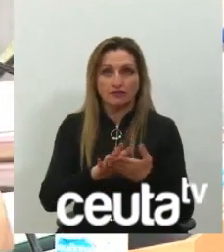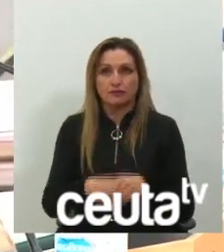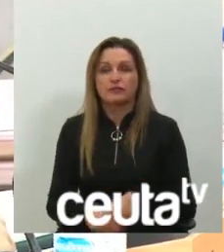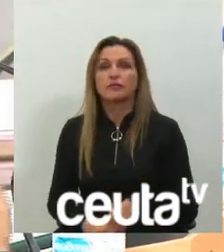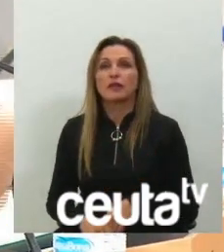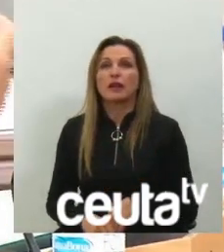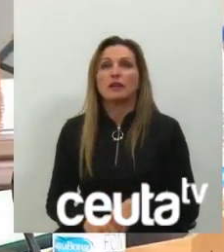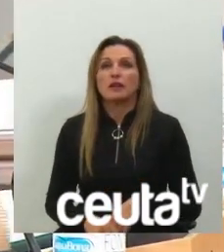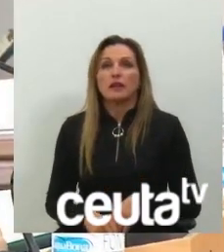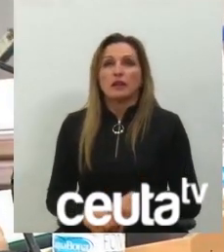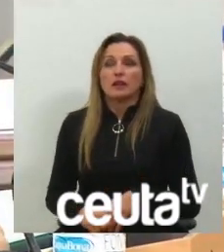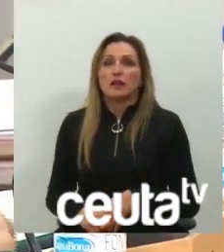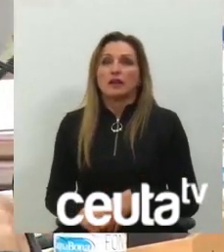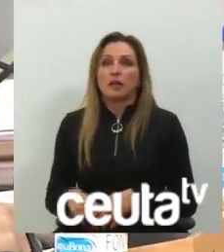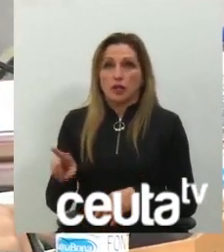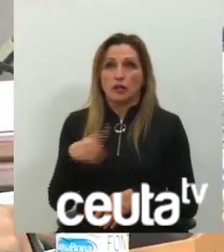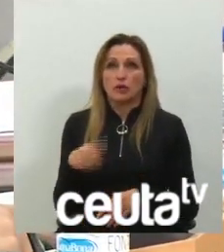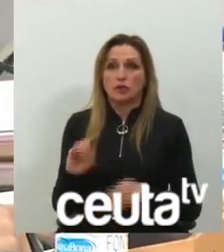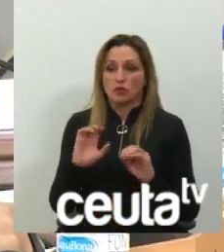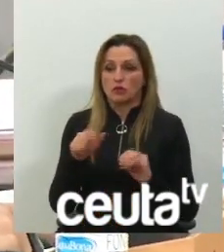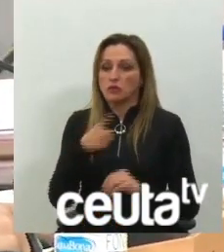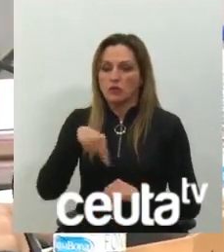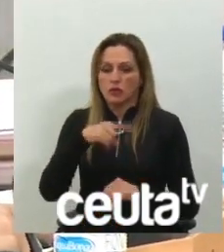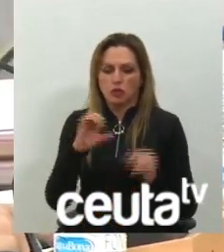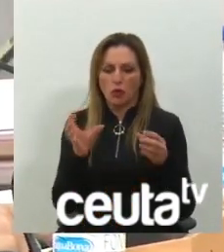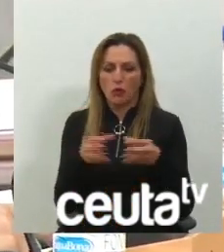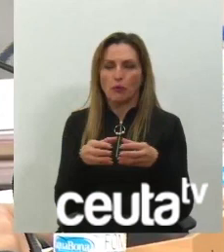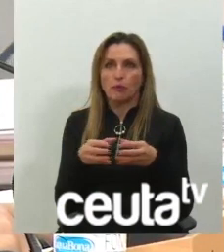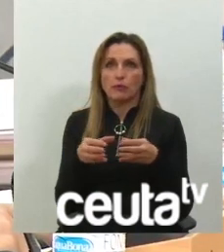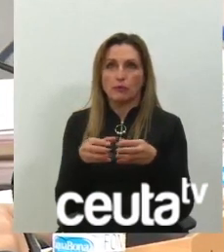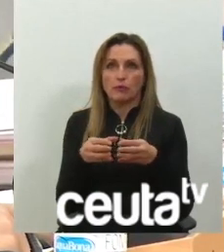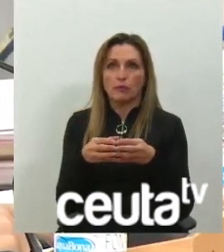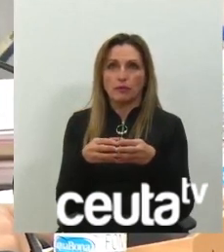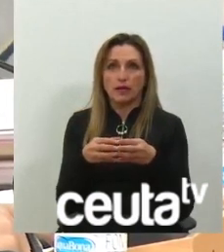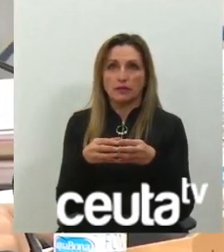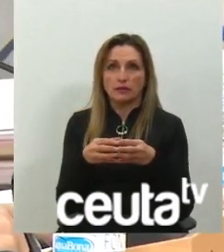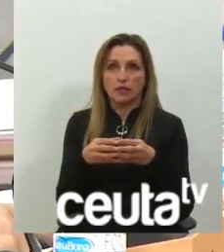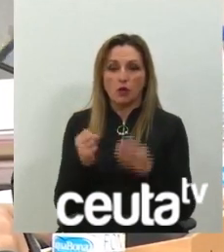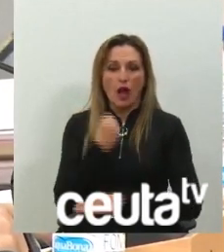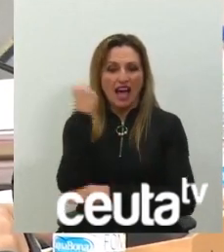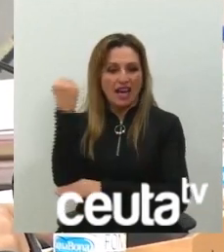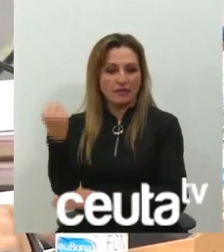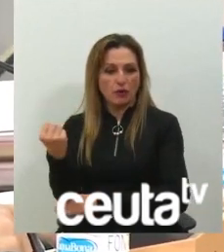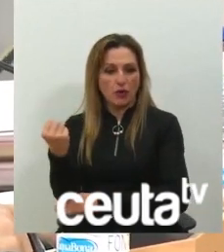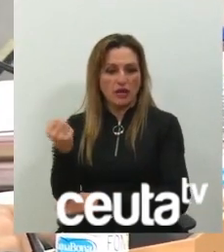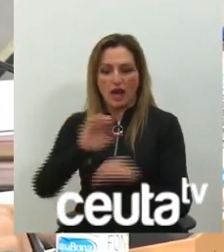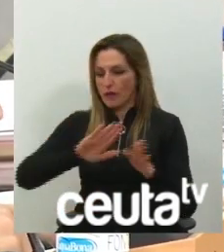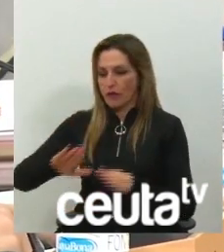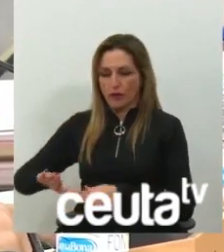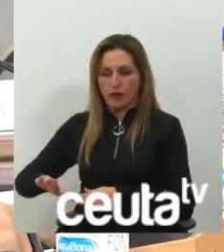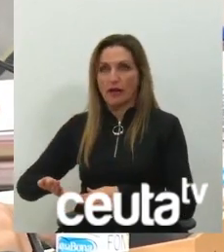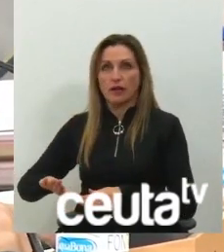nosotros en nuestro partido nuestro partido por supuesto no va a apoyar por absolutamente fuera de lugar y